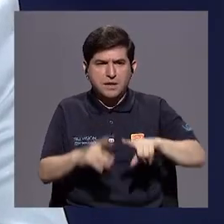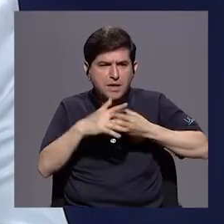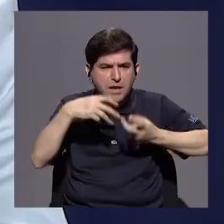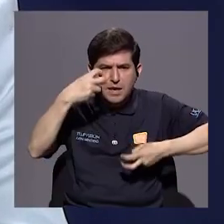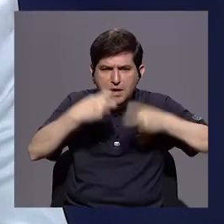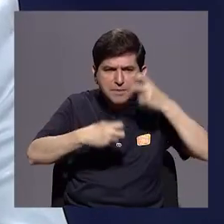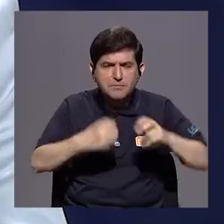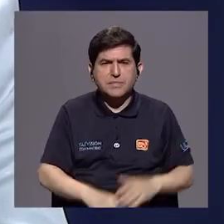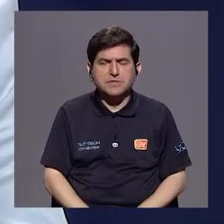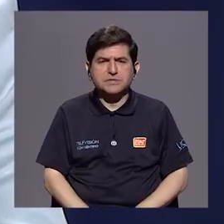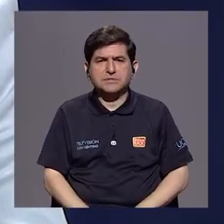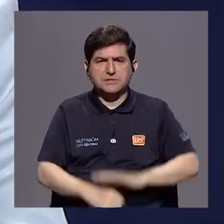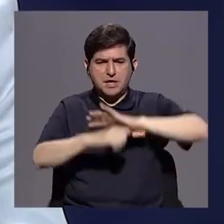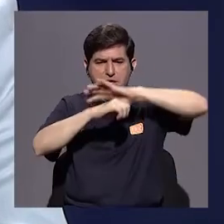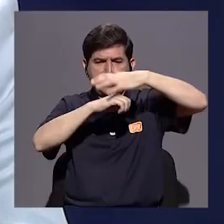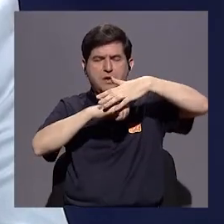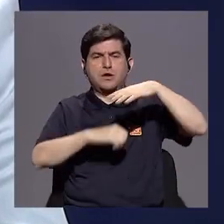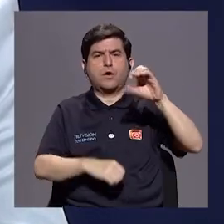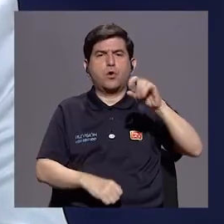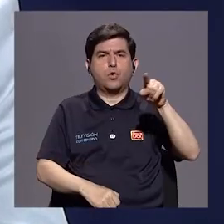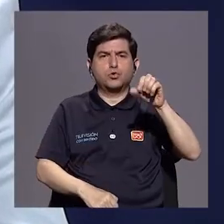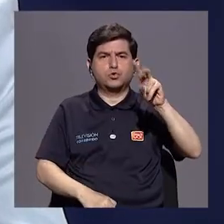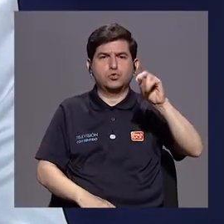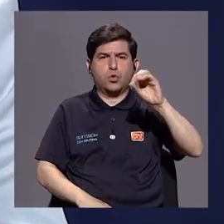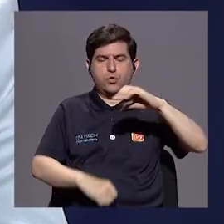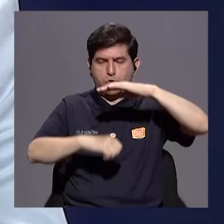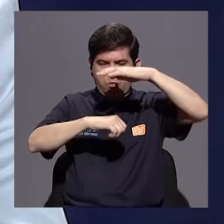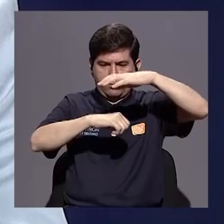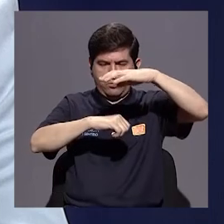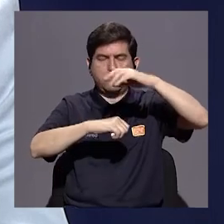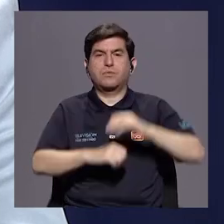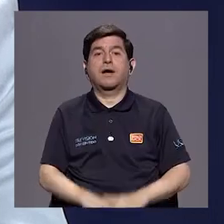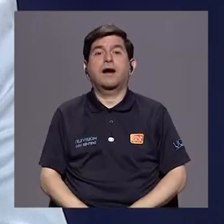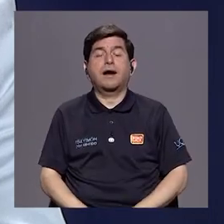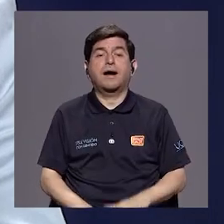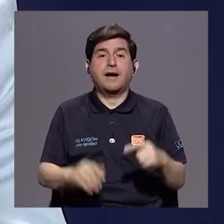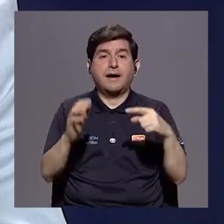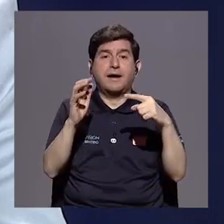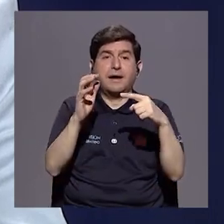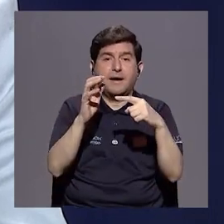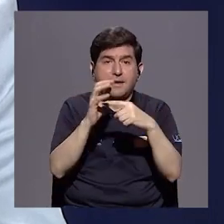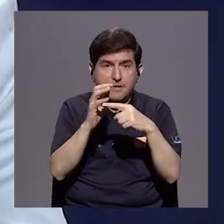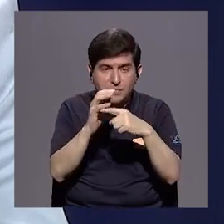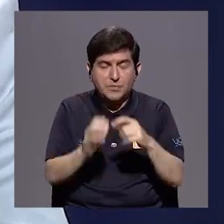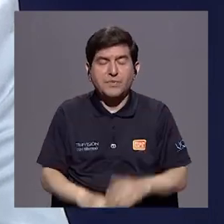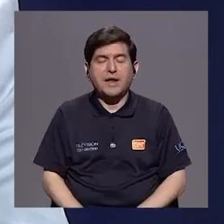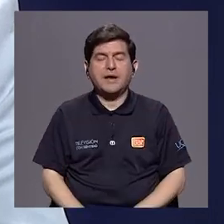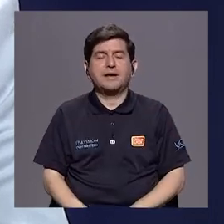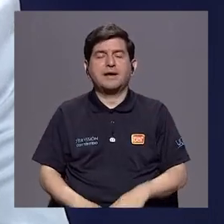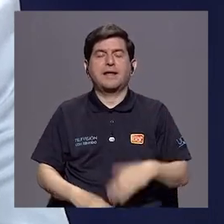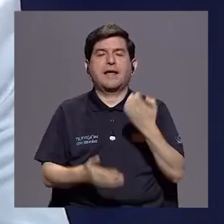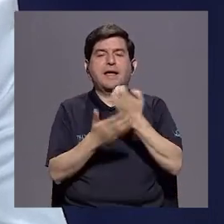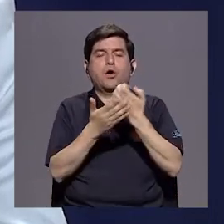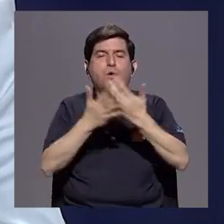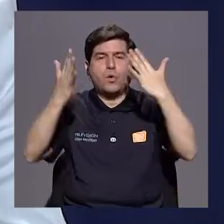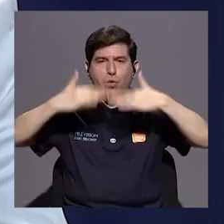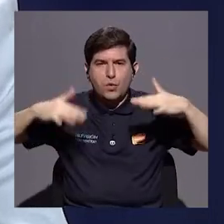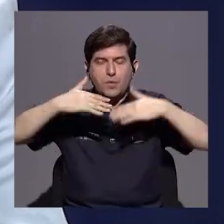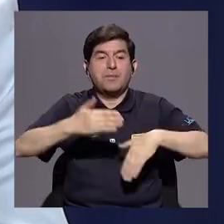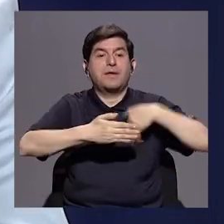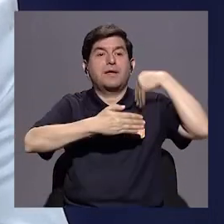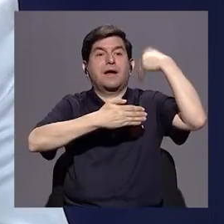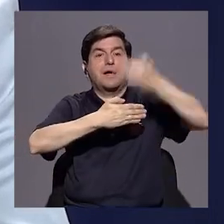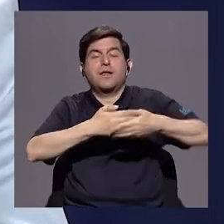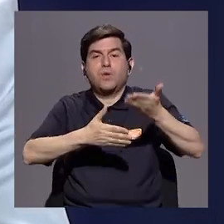problemas alrededor de la capa de ozono se populariza el término de economía ambiental y más adelante